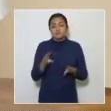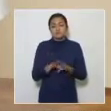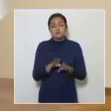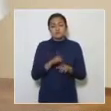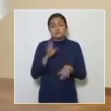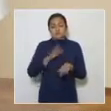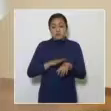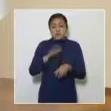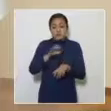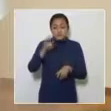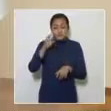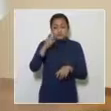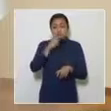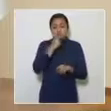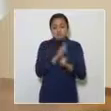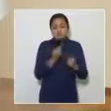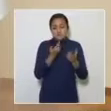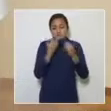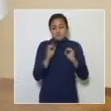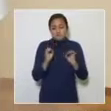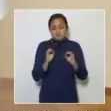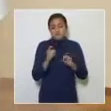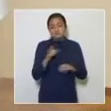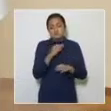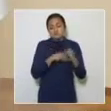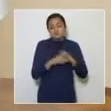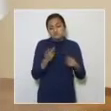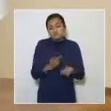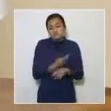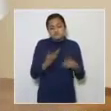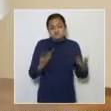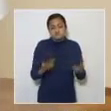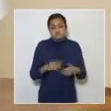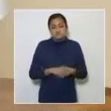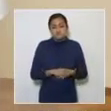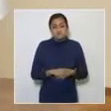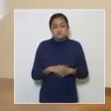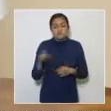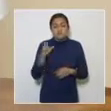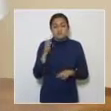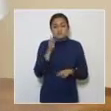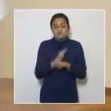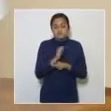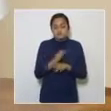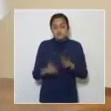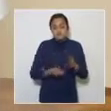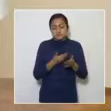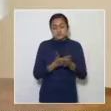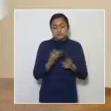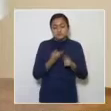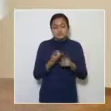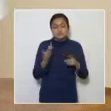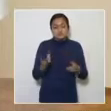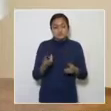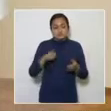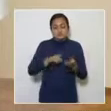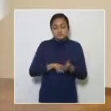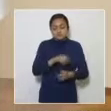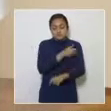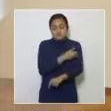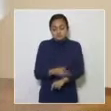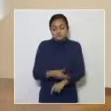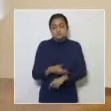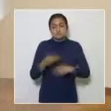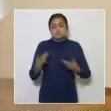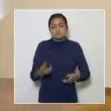edad, pero todo puede ocurrir. Y ya cuando se presente un caso en el medio familiar,